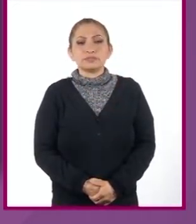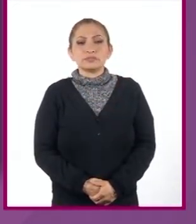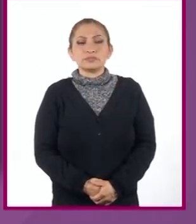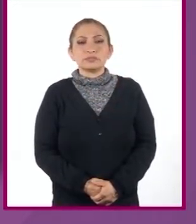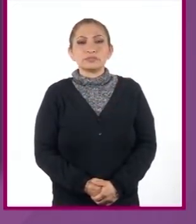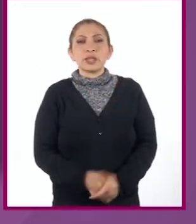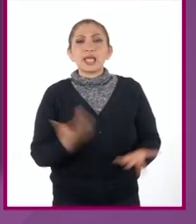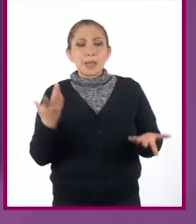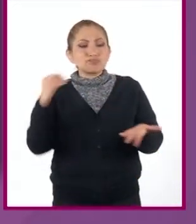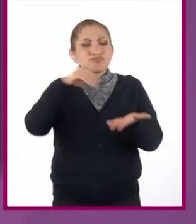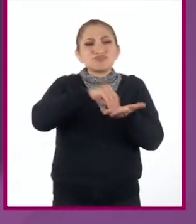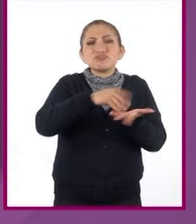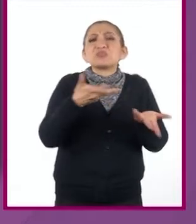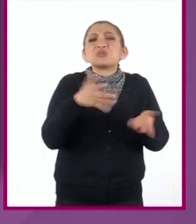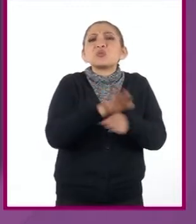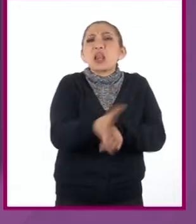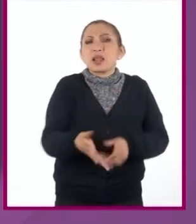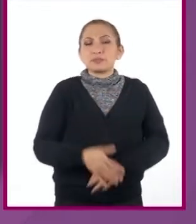¿Qué le agregamos?